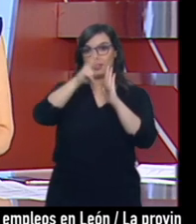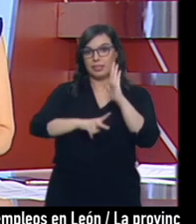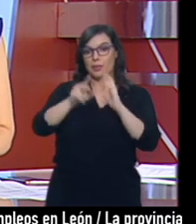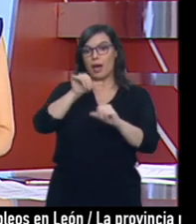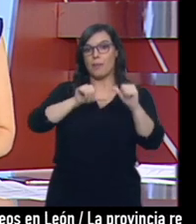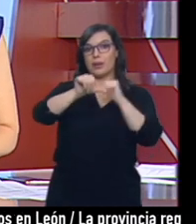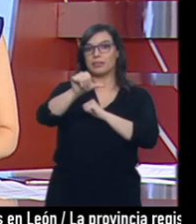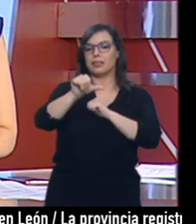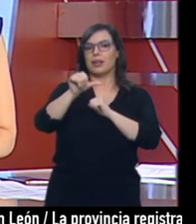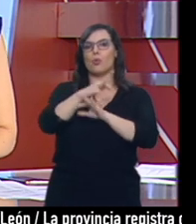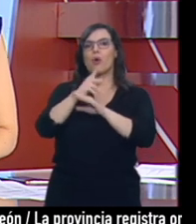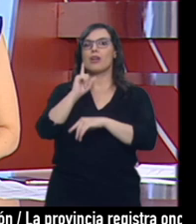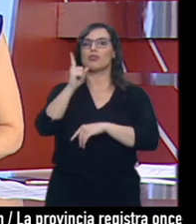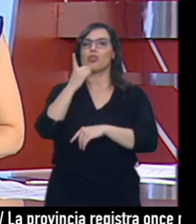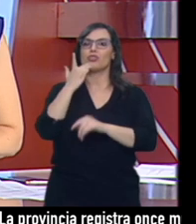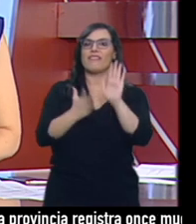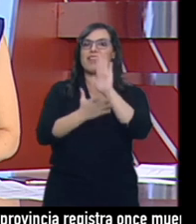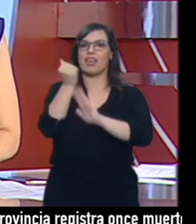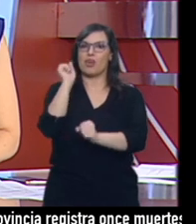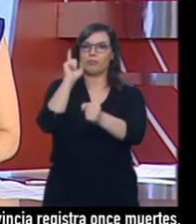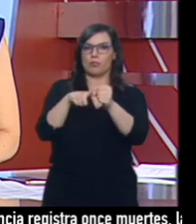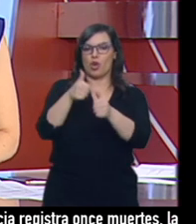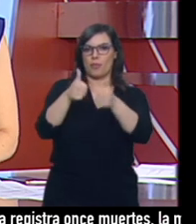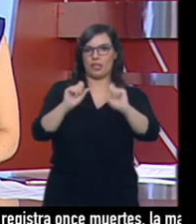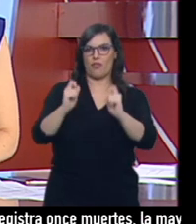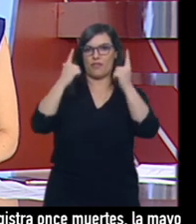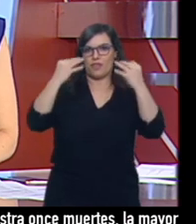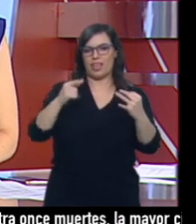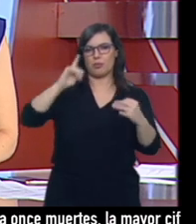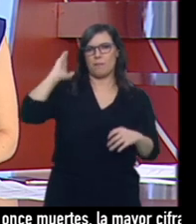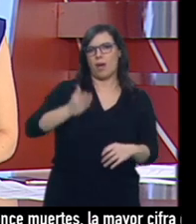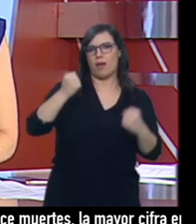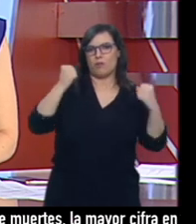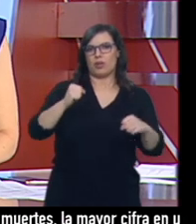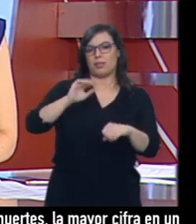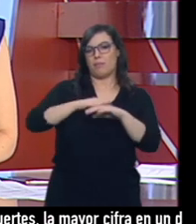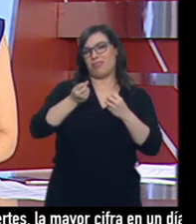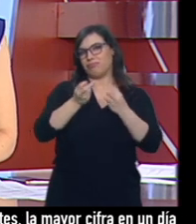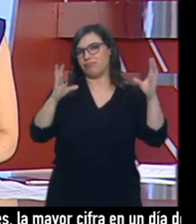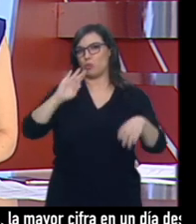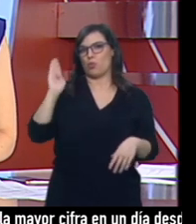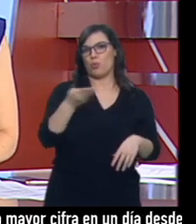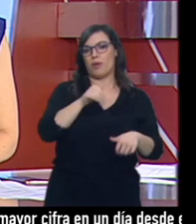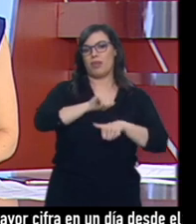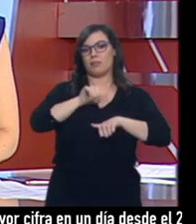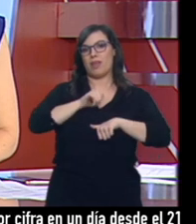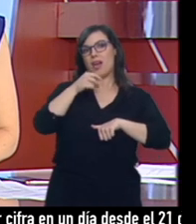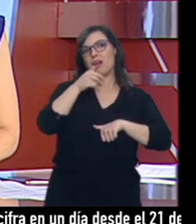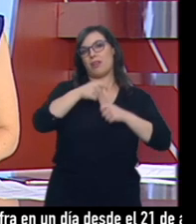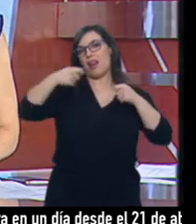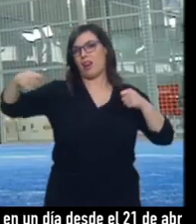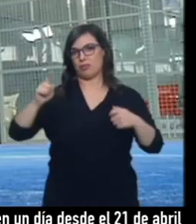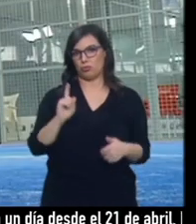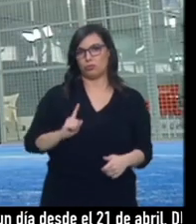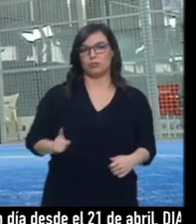los federados con competición oficial. Un mazazo para decenas de clubes que esperan que este parón no se prolongue mucho tiempo.